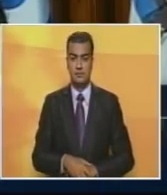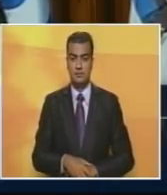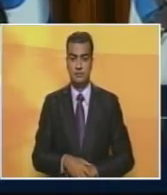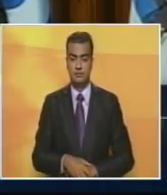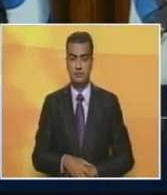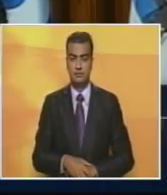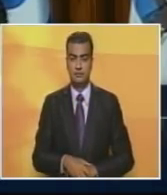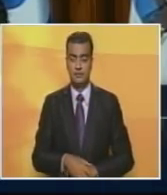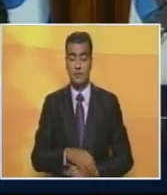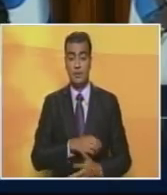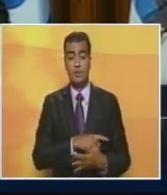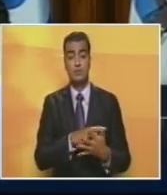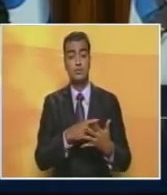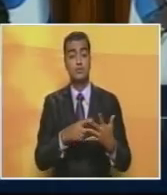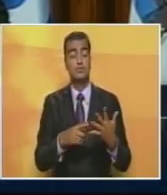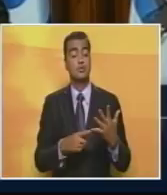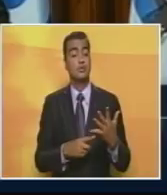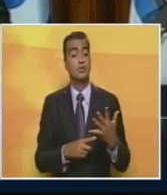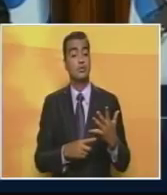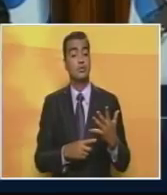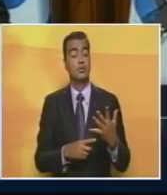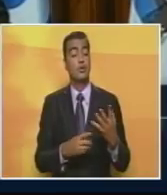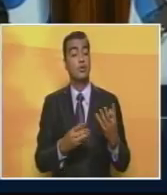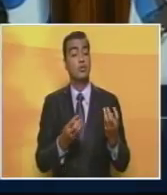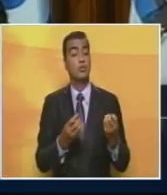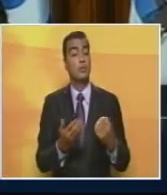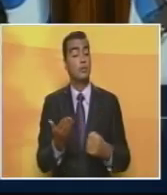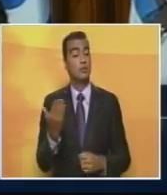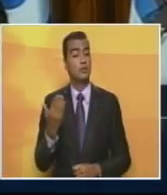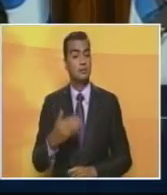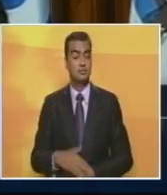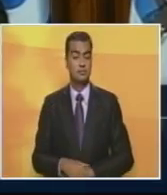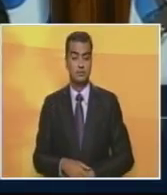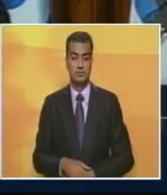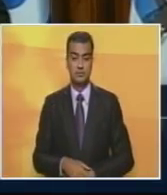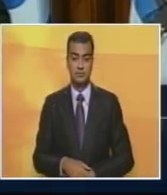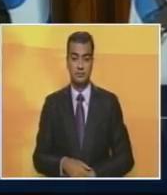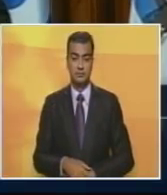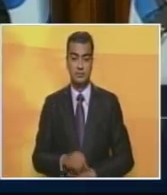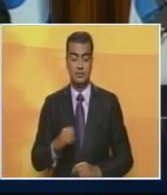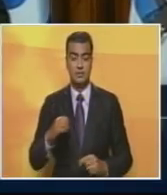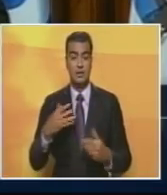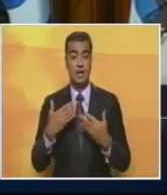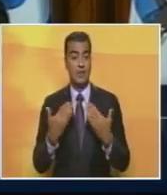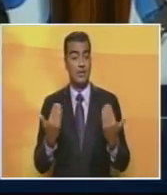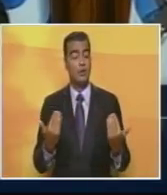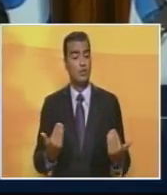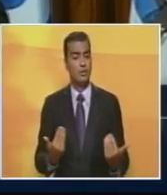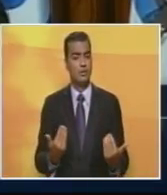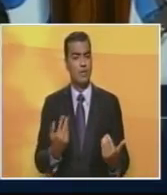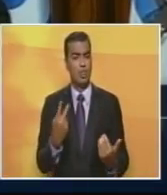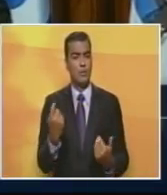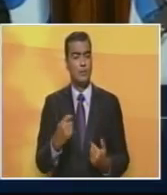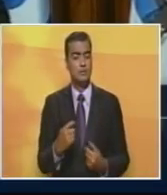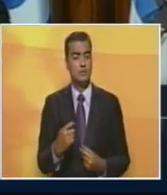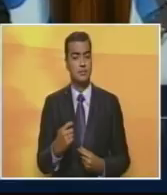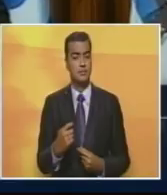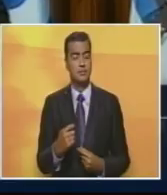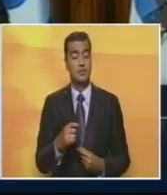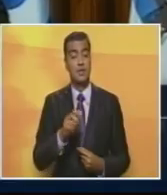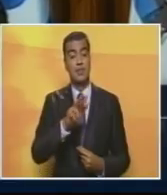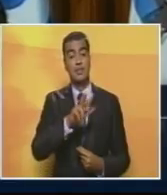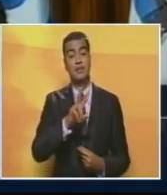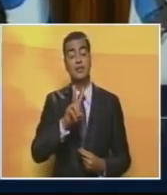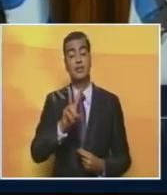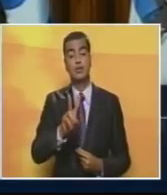Esto nos da una cifra inédita hasta la fecha, en un poco más de 2 meses, de